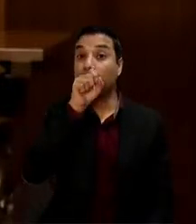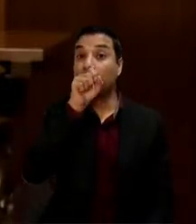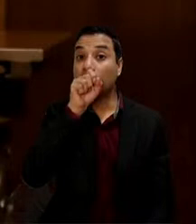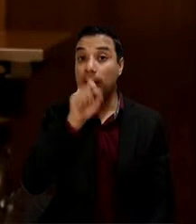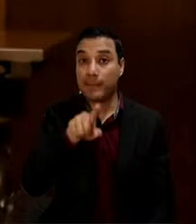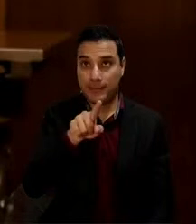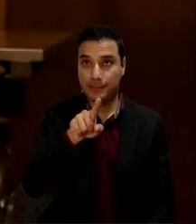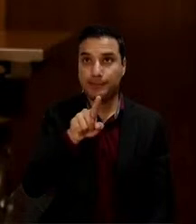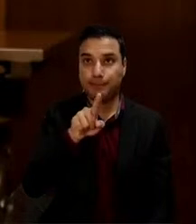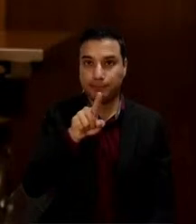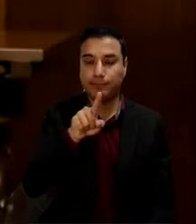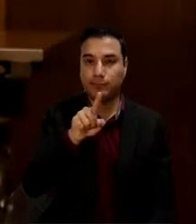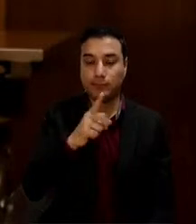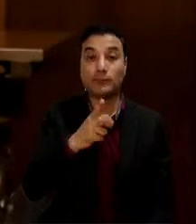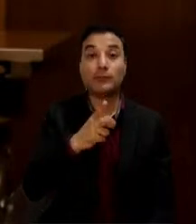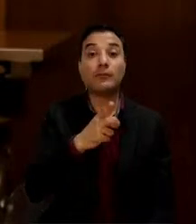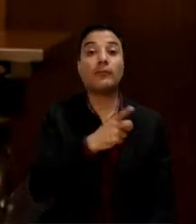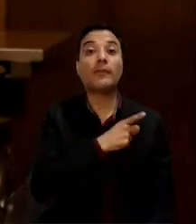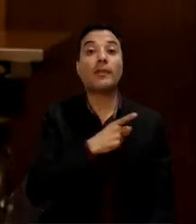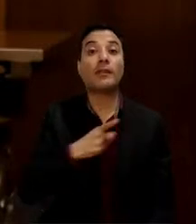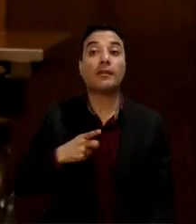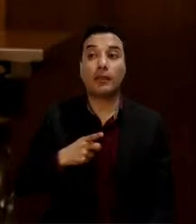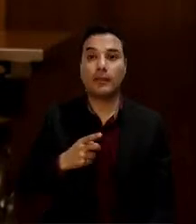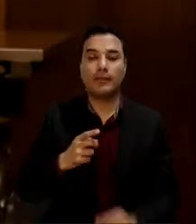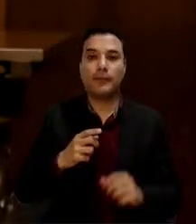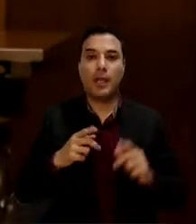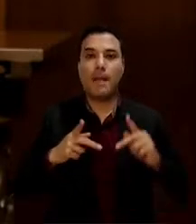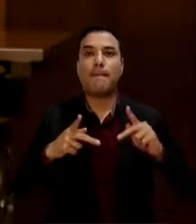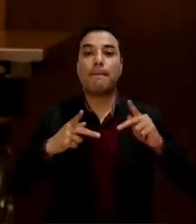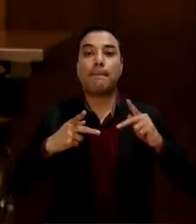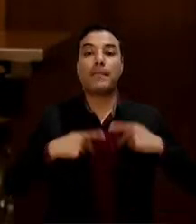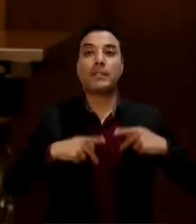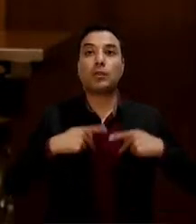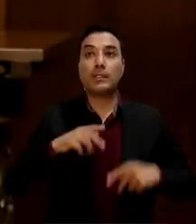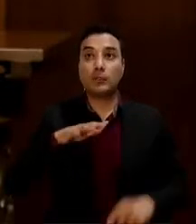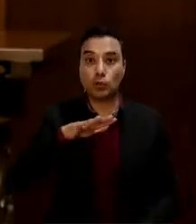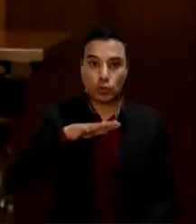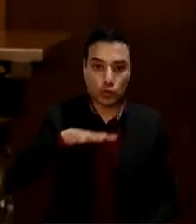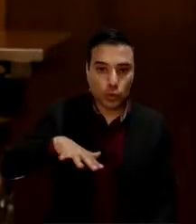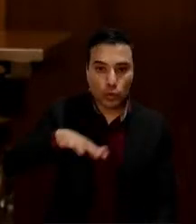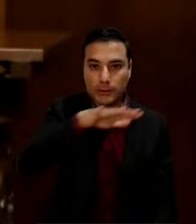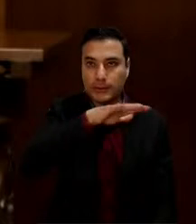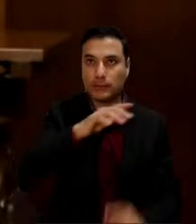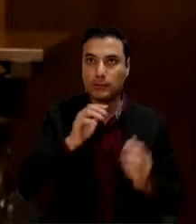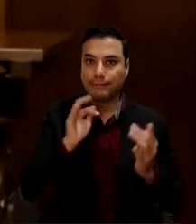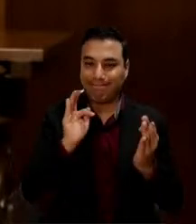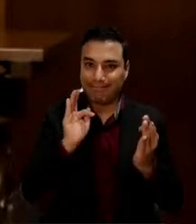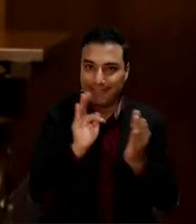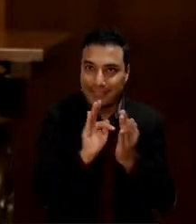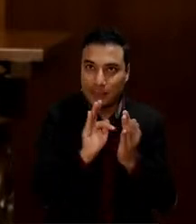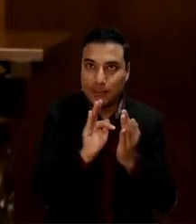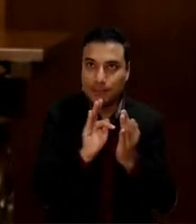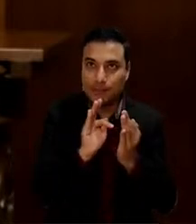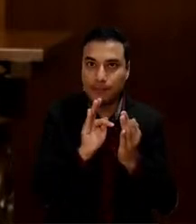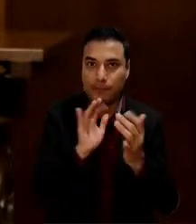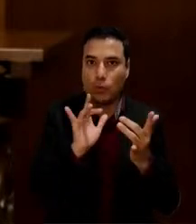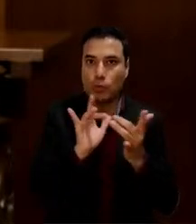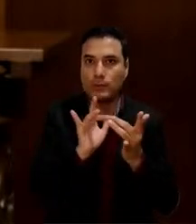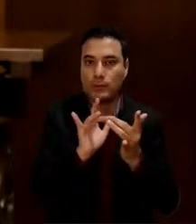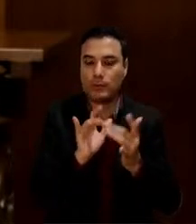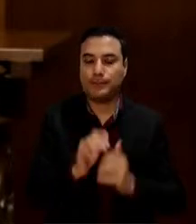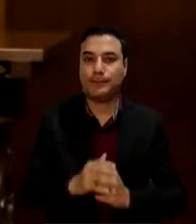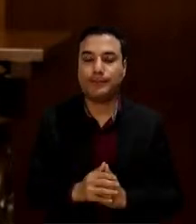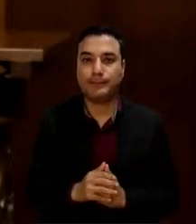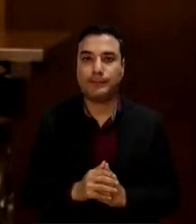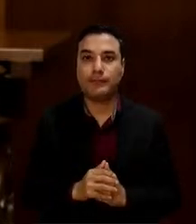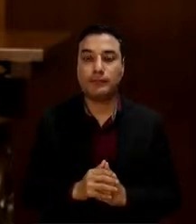momento vigorizar esa cercanía con la ciudadanía. No podemos permitir que